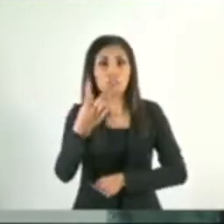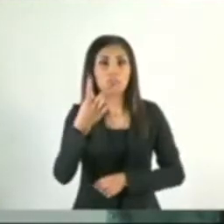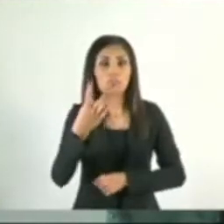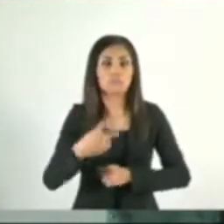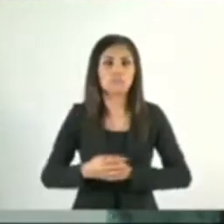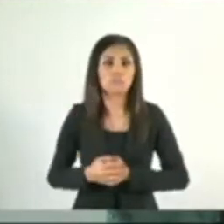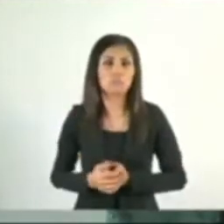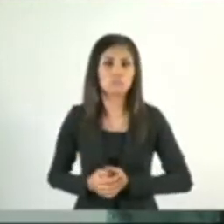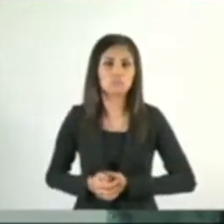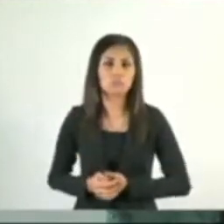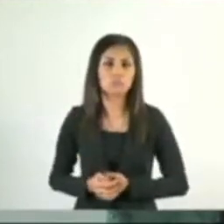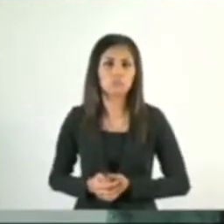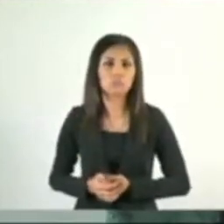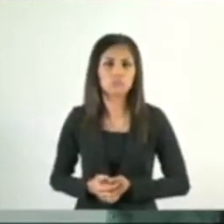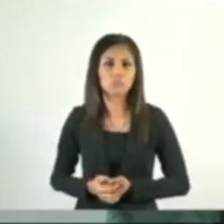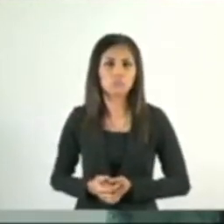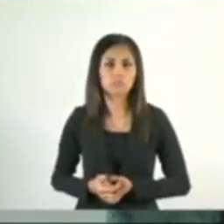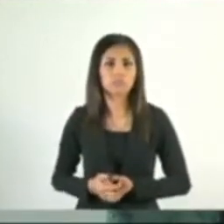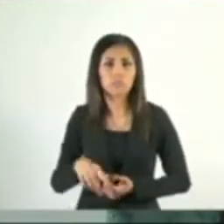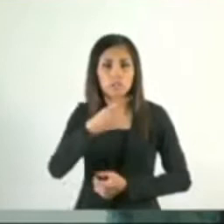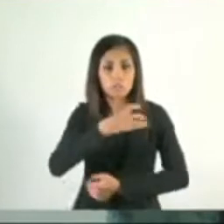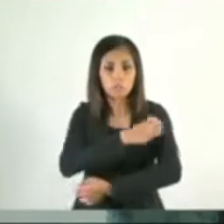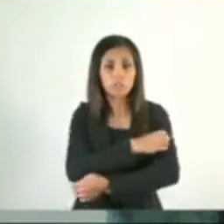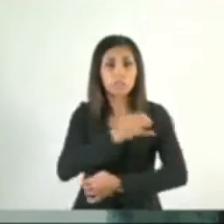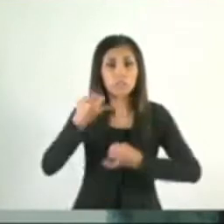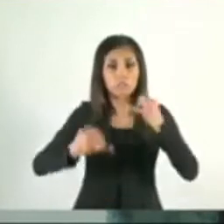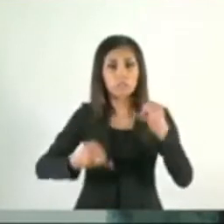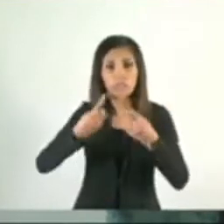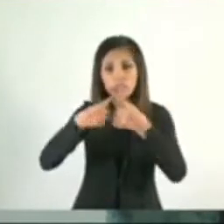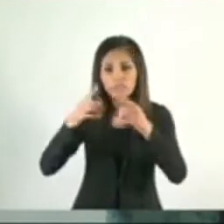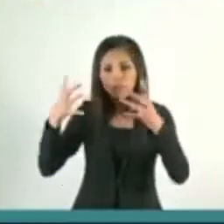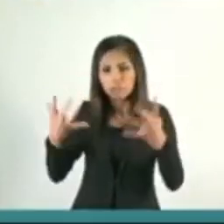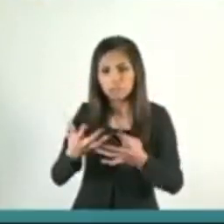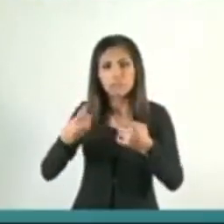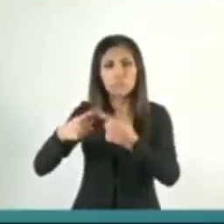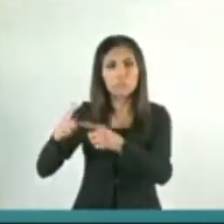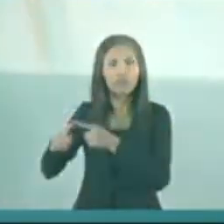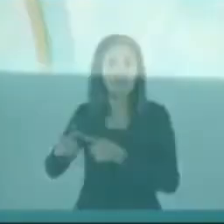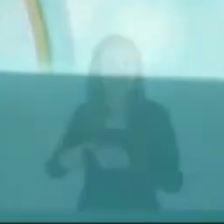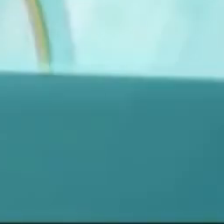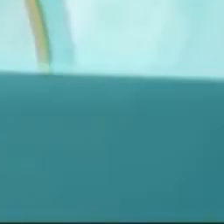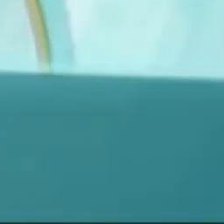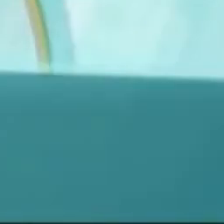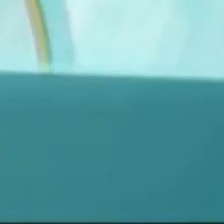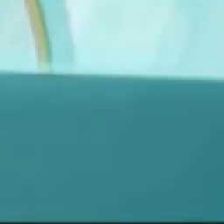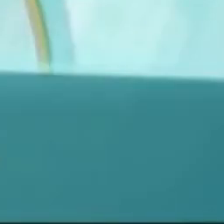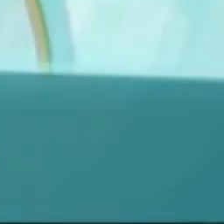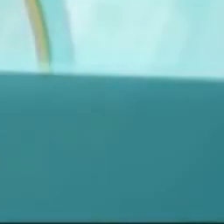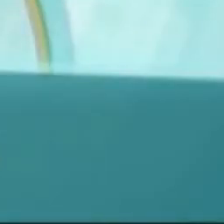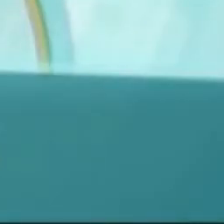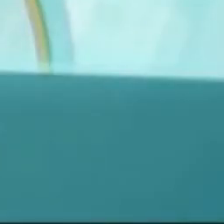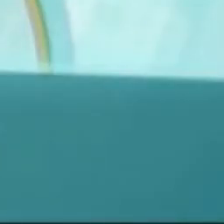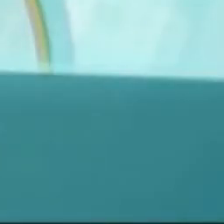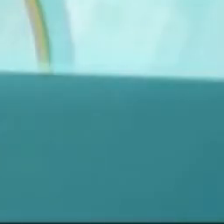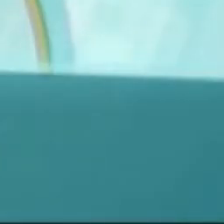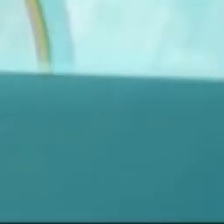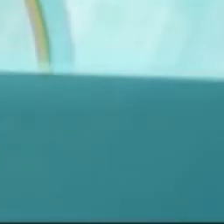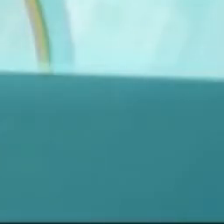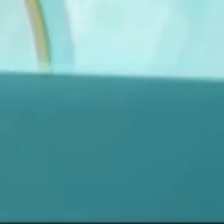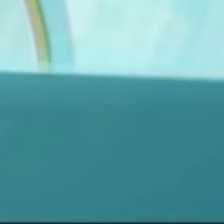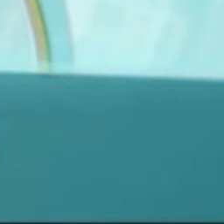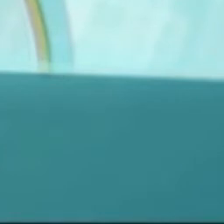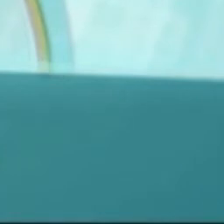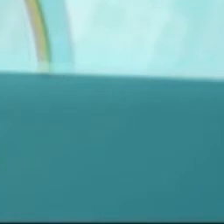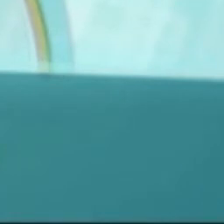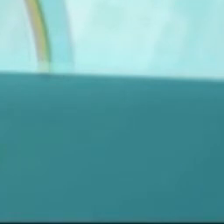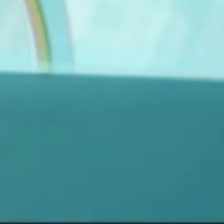2 sobreseídos. El Poder Judicial realiza diversas acciones que impulsan, orientan, dan seguimiento y evalúan la política de igualdad